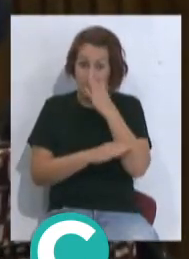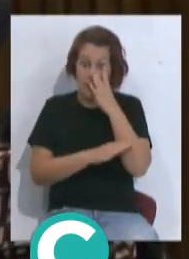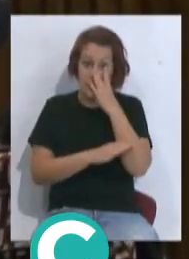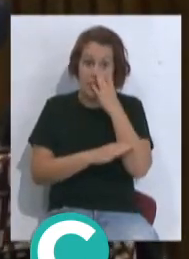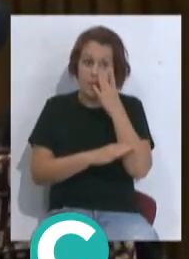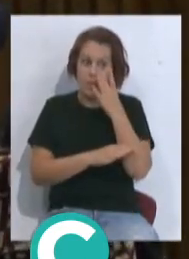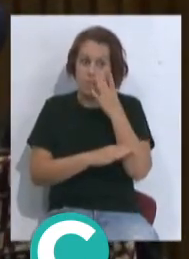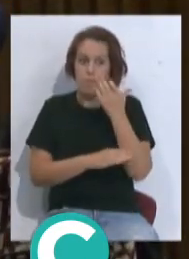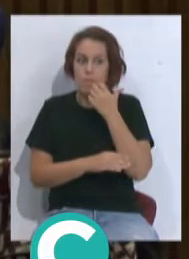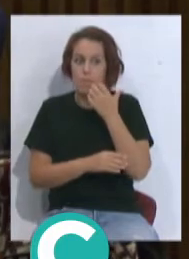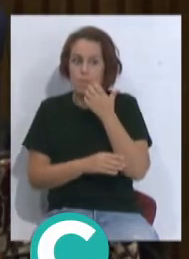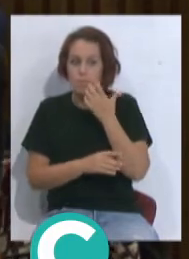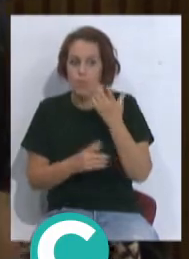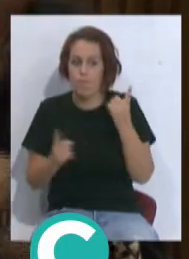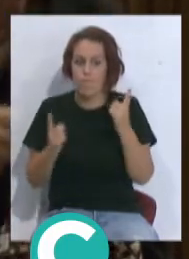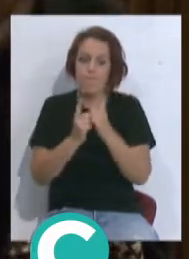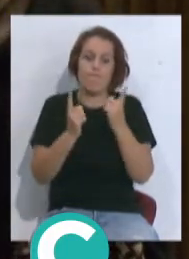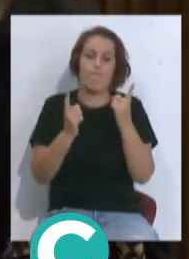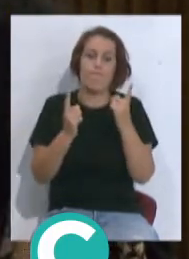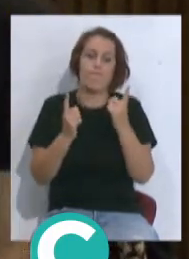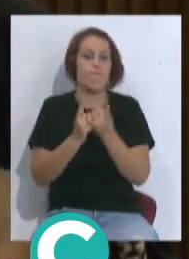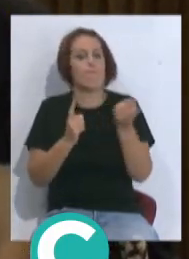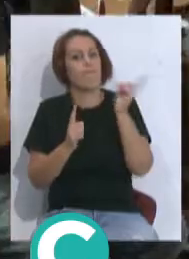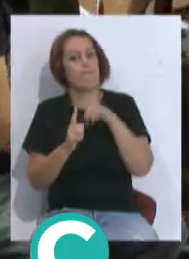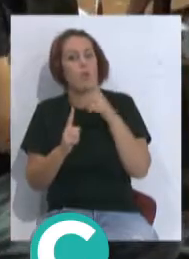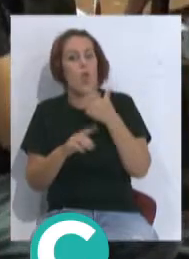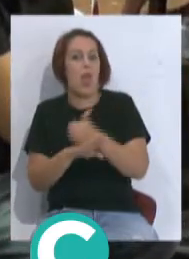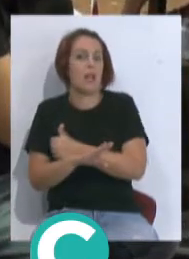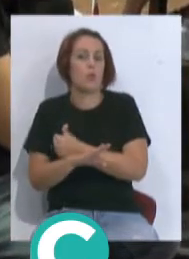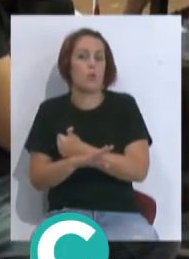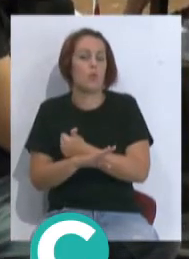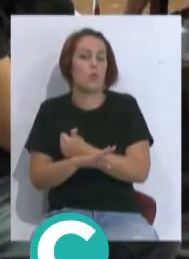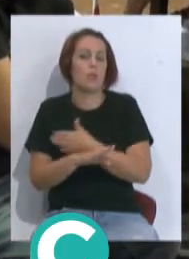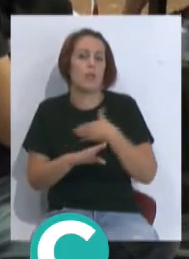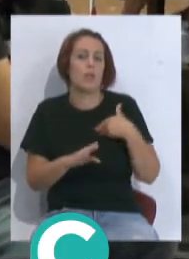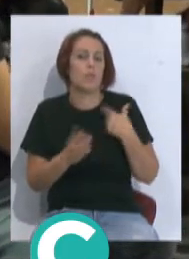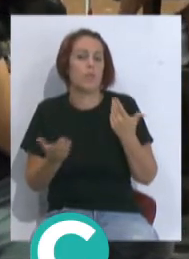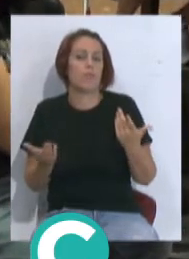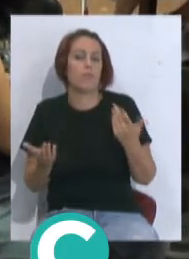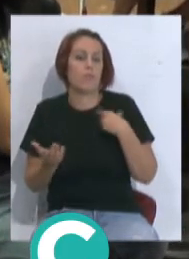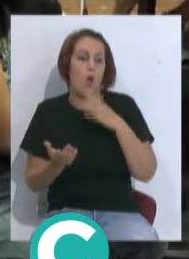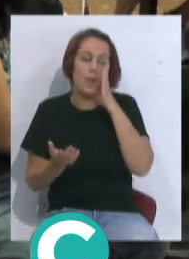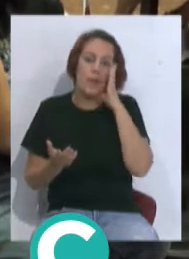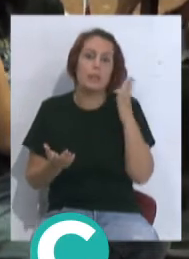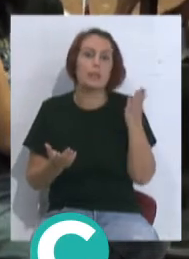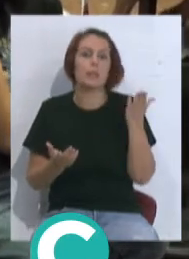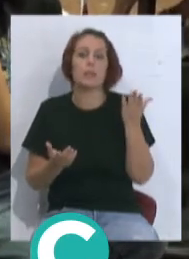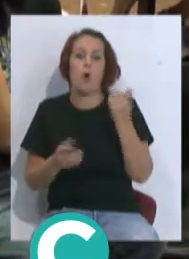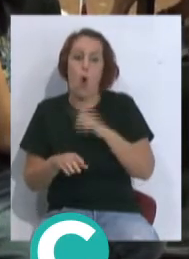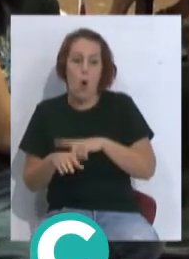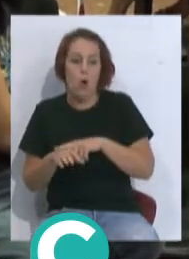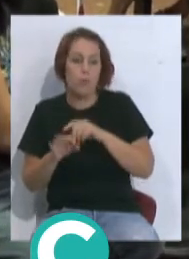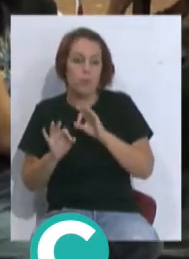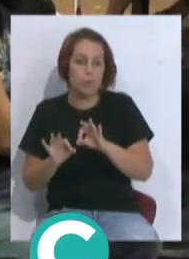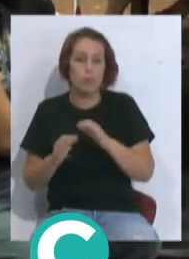pues choquen a lo mejor con, bueno, pues con un ciudadano o ciudadana que quiere dormir a determinada